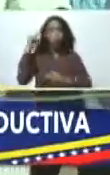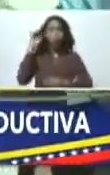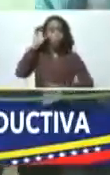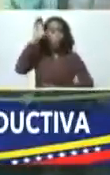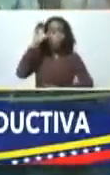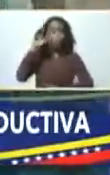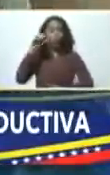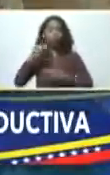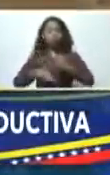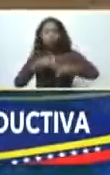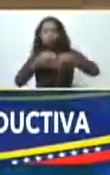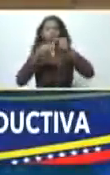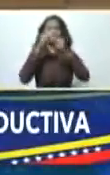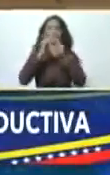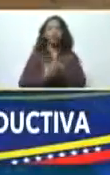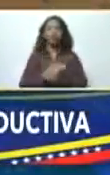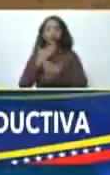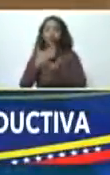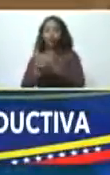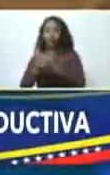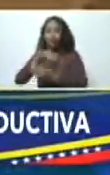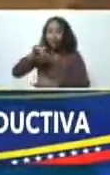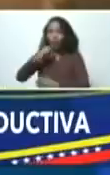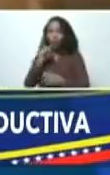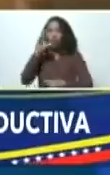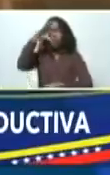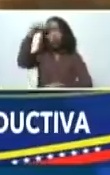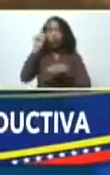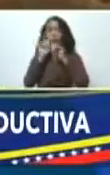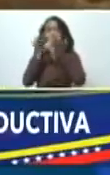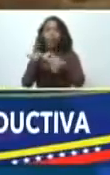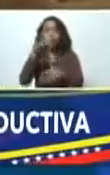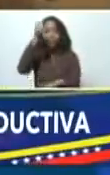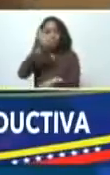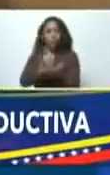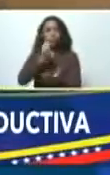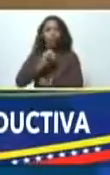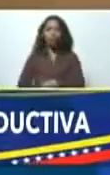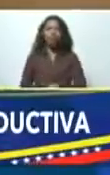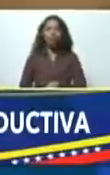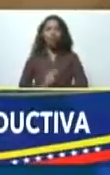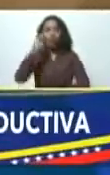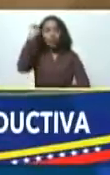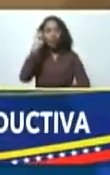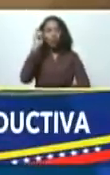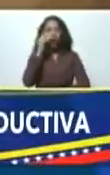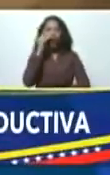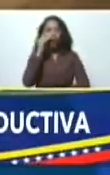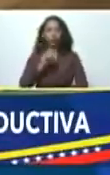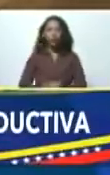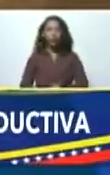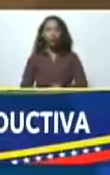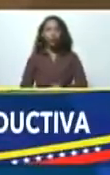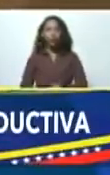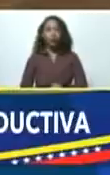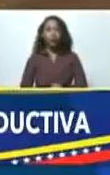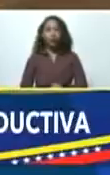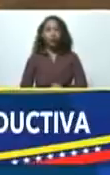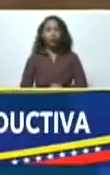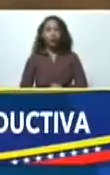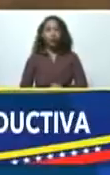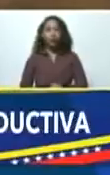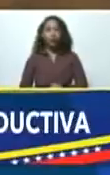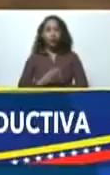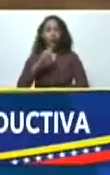Así es. Gracias, José. Que Dios te bendiga. Amén. Cuídate. Aquí tenemos al diputado Ovino Caprino.